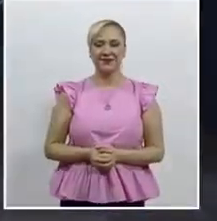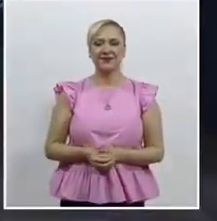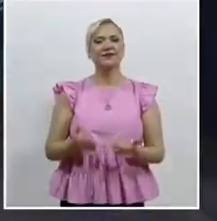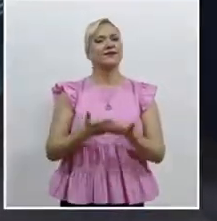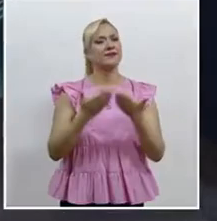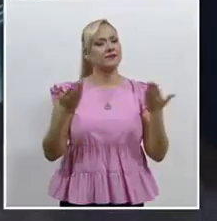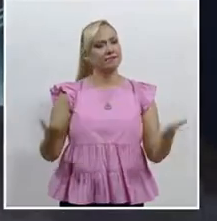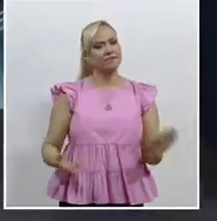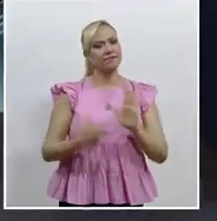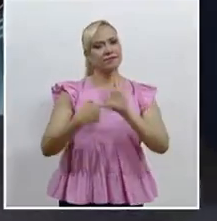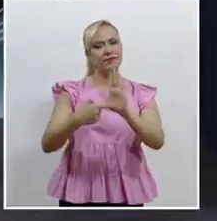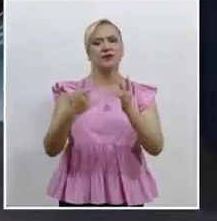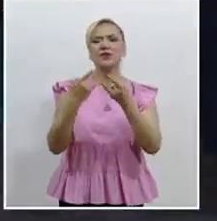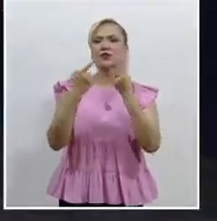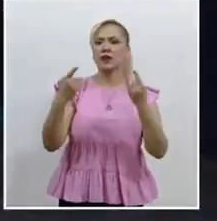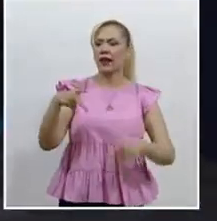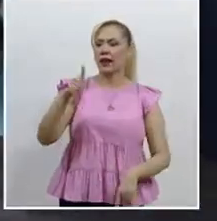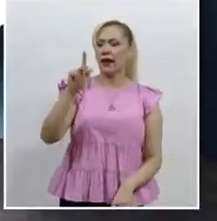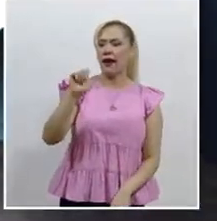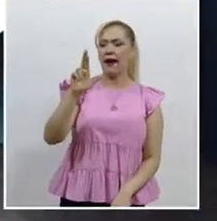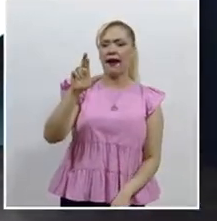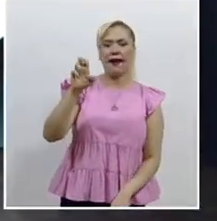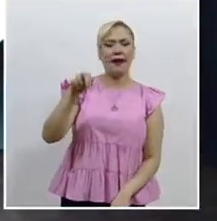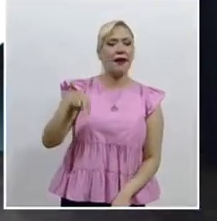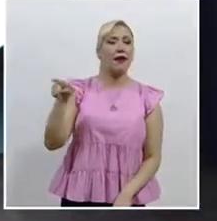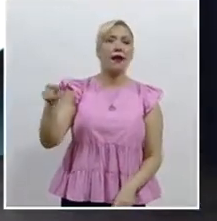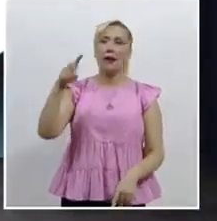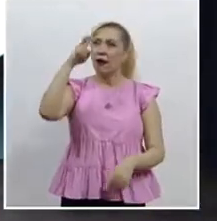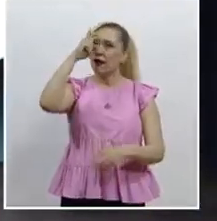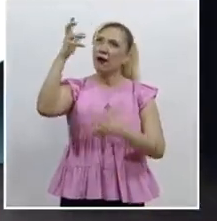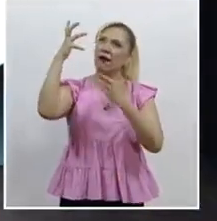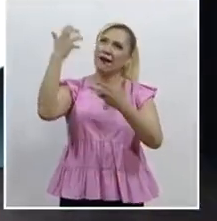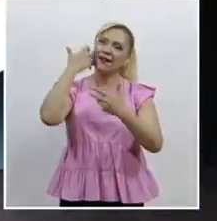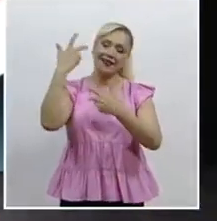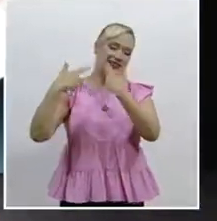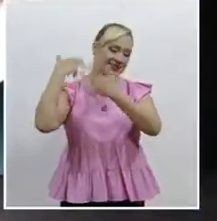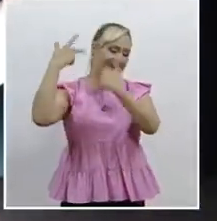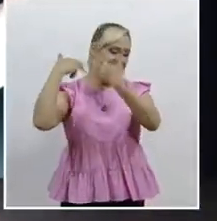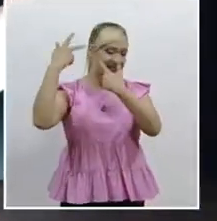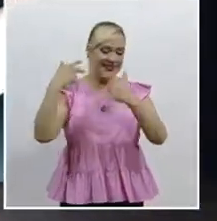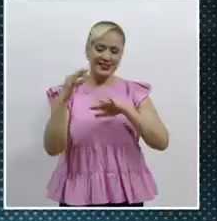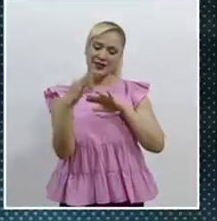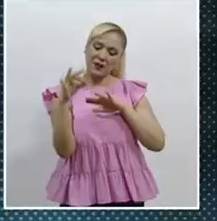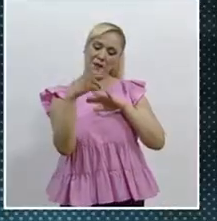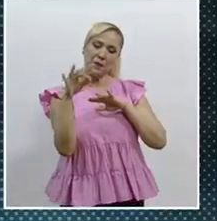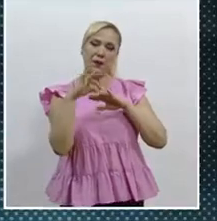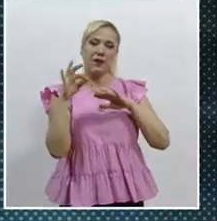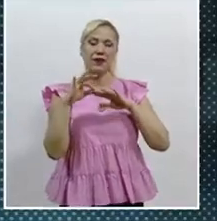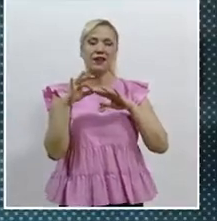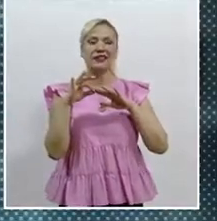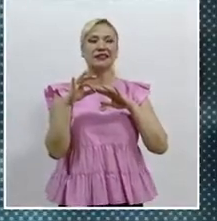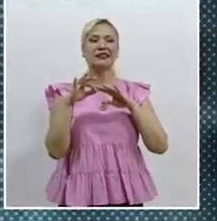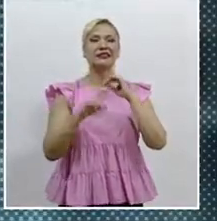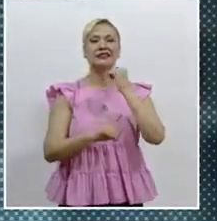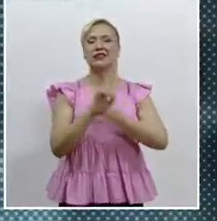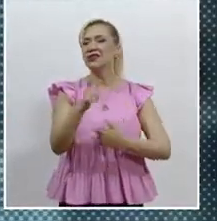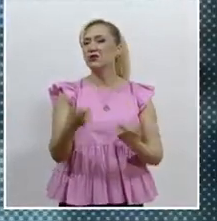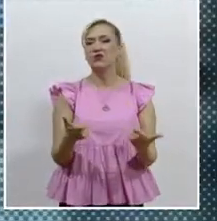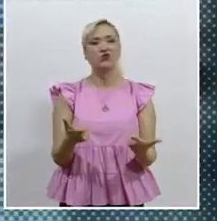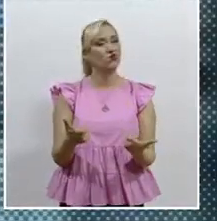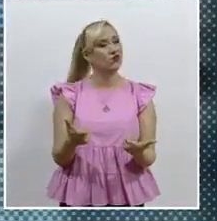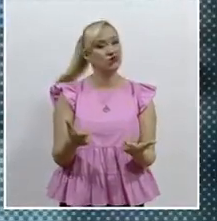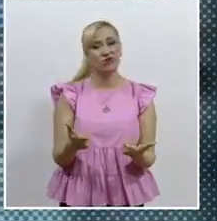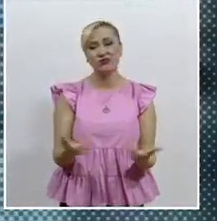Ahora le presentamos la historia de Karen, quien siempre ha soñado con tener un salón de belleza, sin embargo su mala situación económica no se lo ha